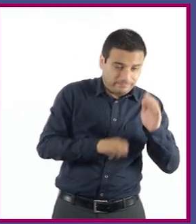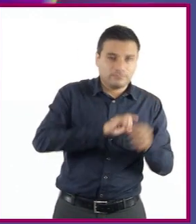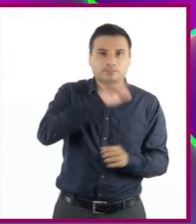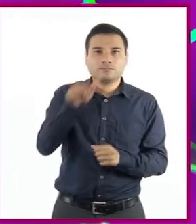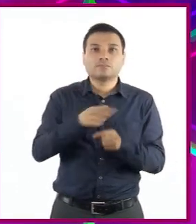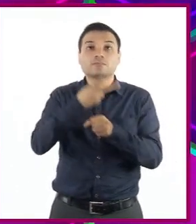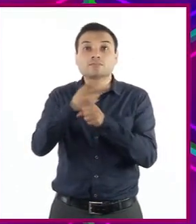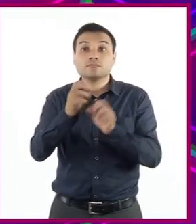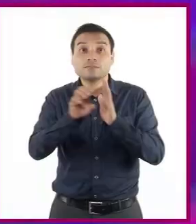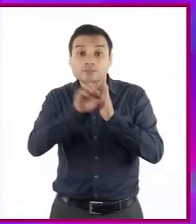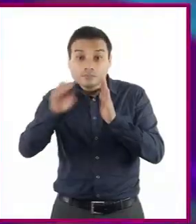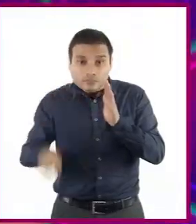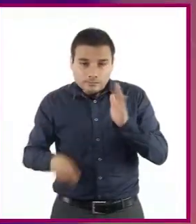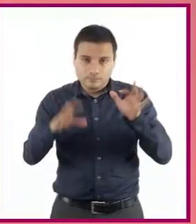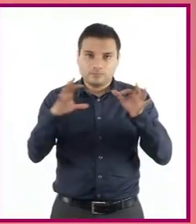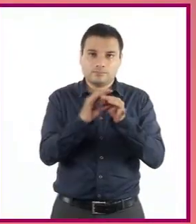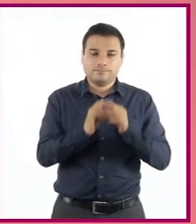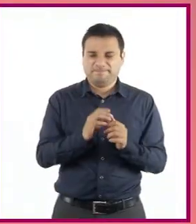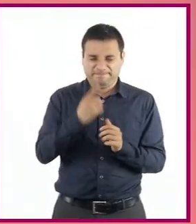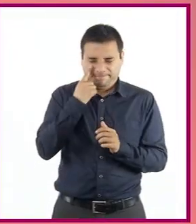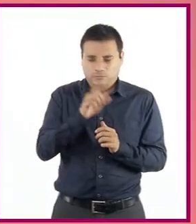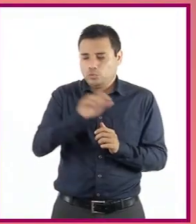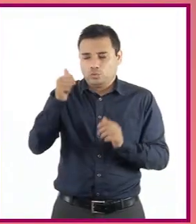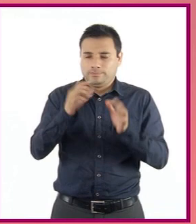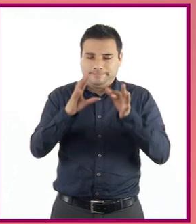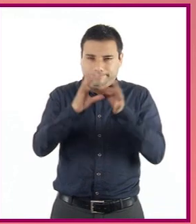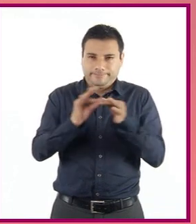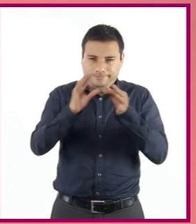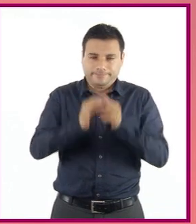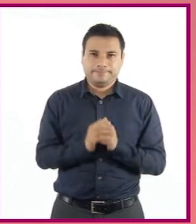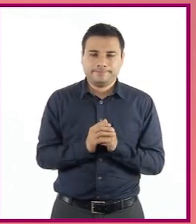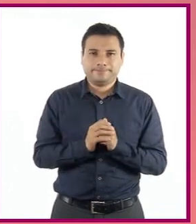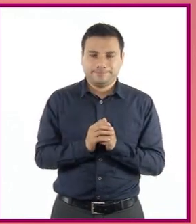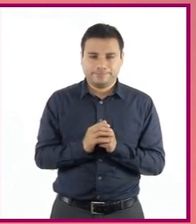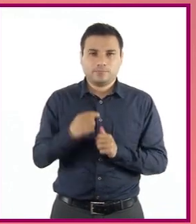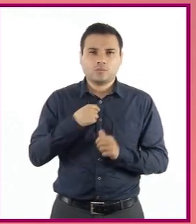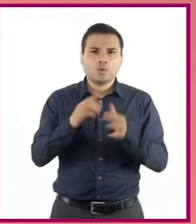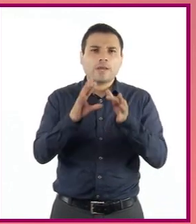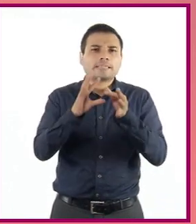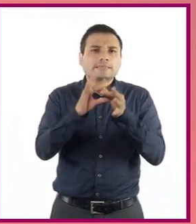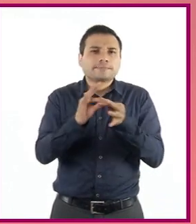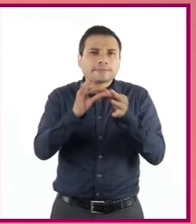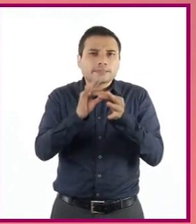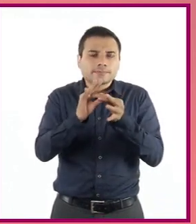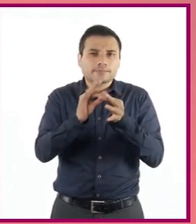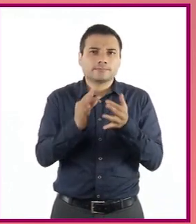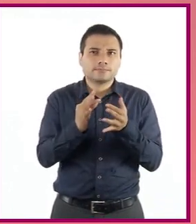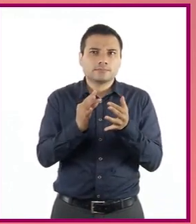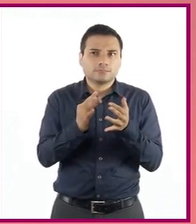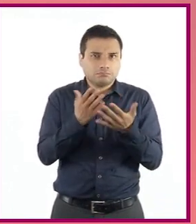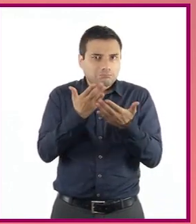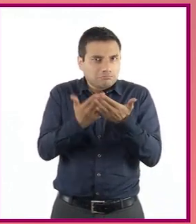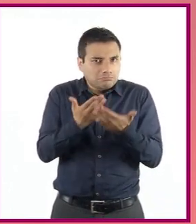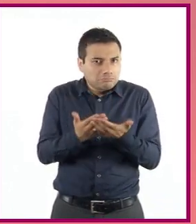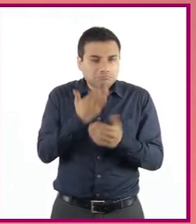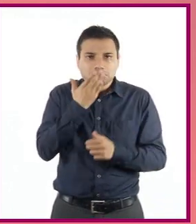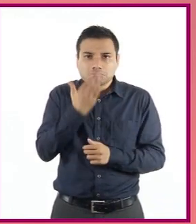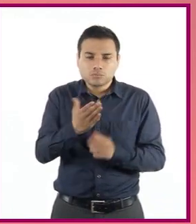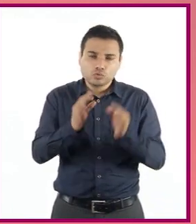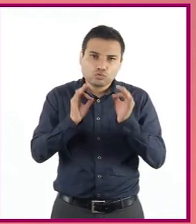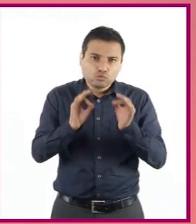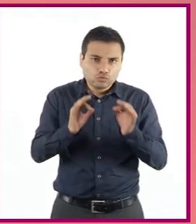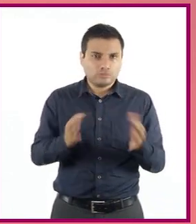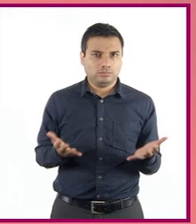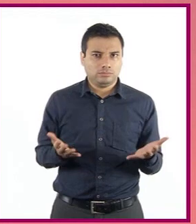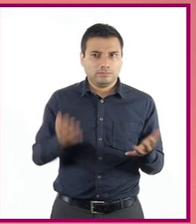valor. Digámoslo de otra manera, que los argumentos tienen un peso equilibrado y por lo mismo se coordina